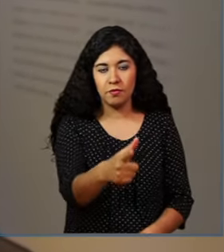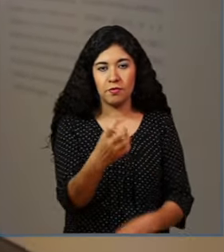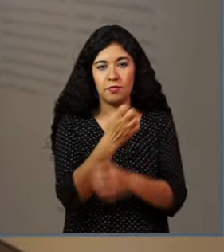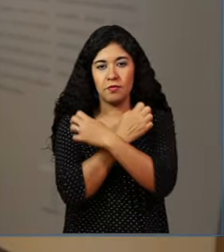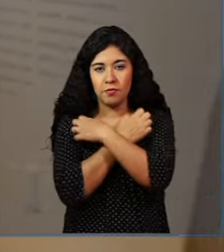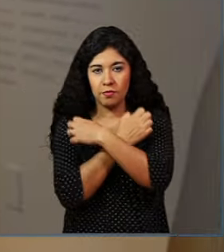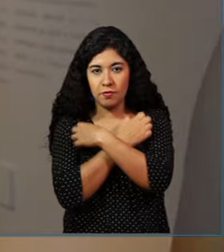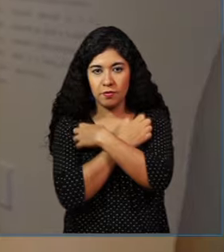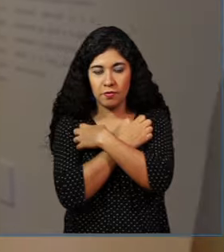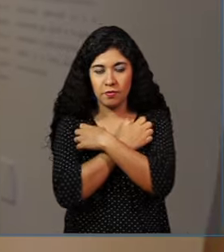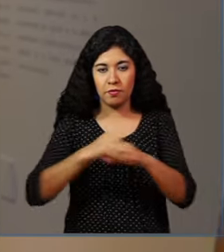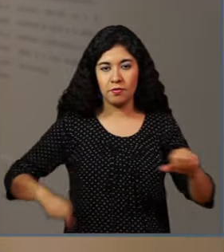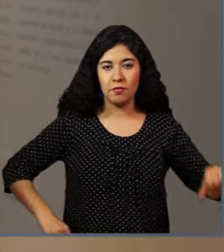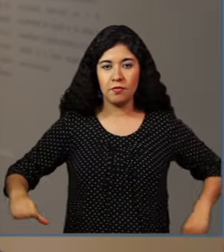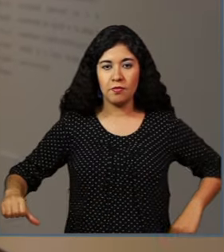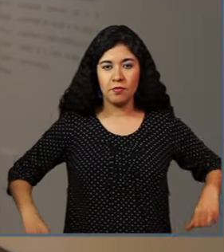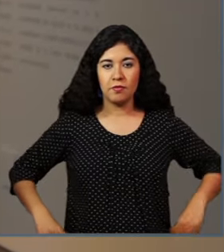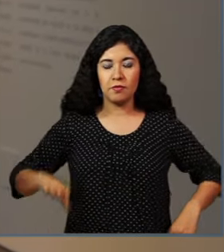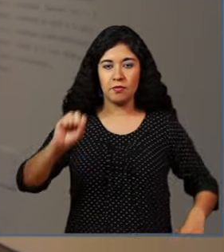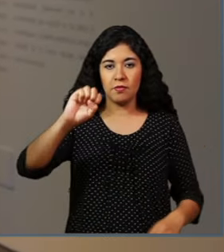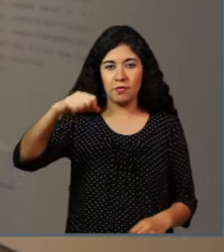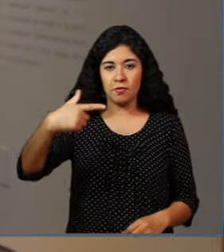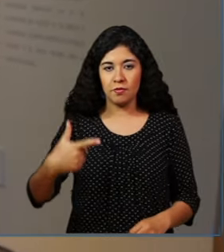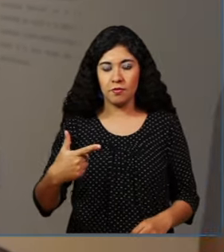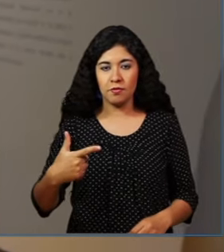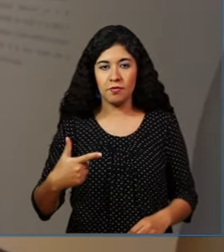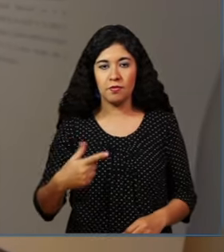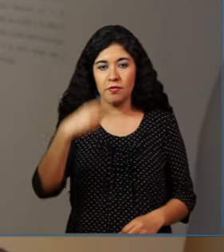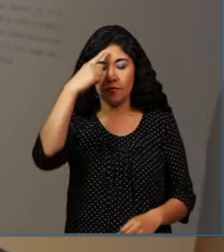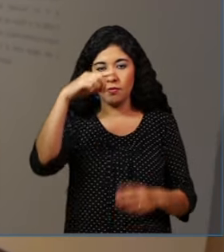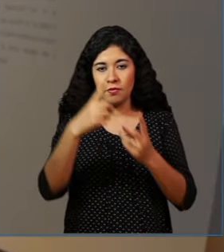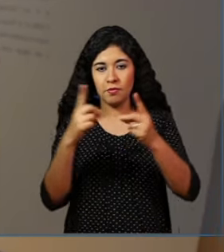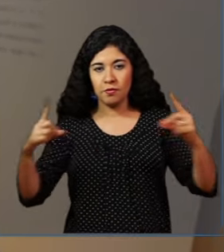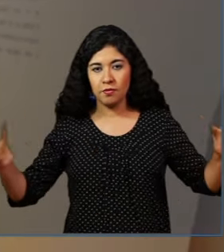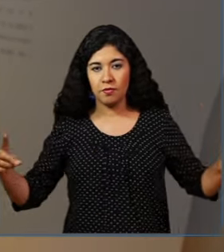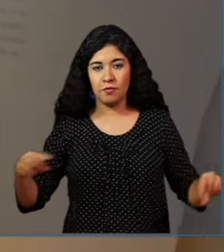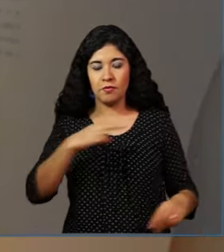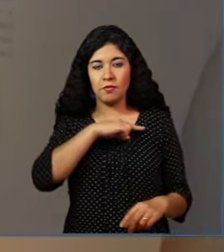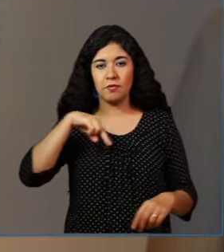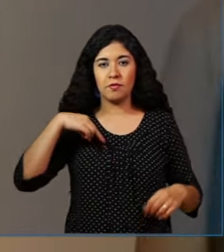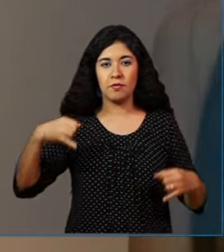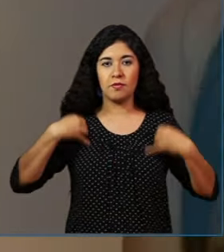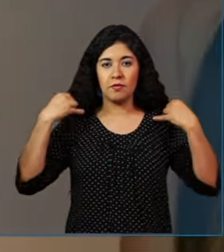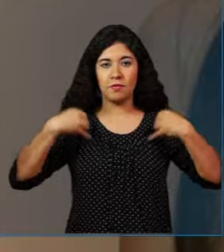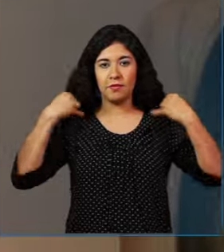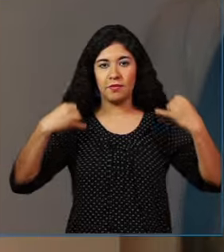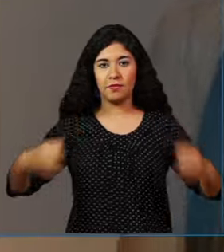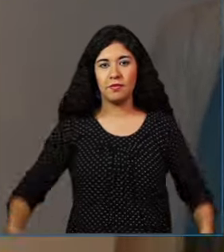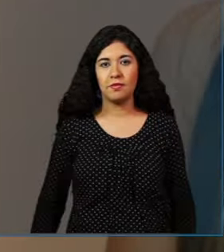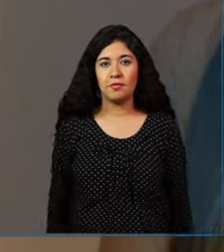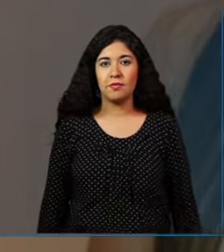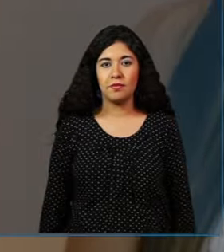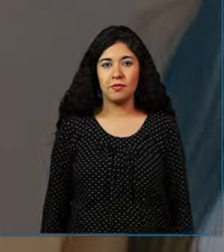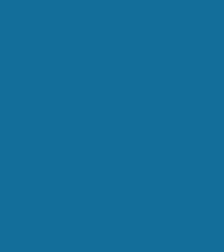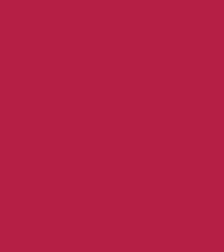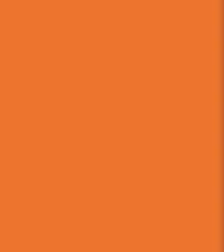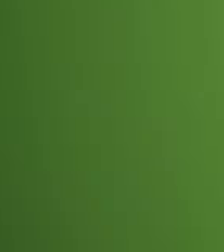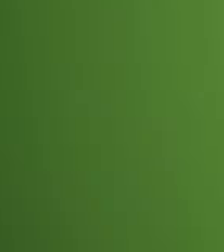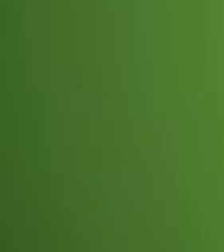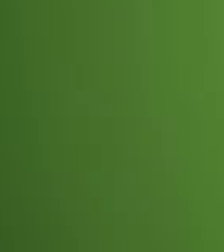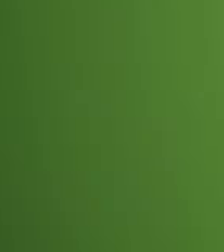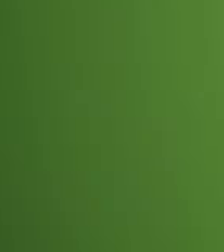Este fue tu informativo Guanajuato Educado, actividades de la Secretaría de Educación para impulsar el desarrollo de nuestros jóvenes.